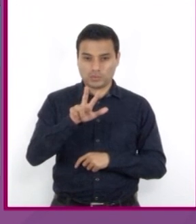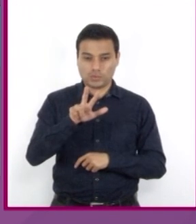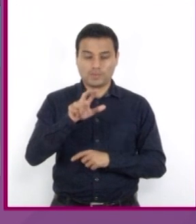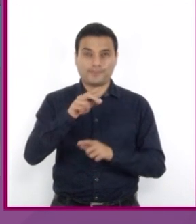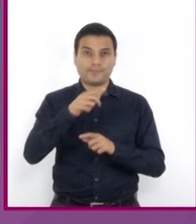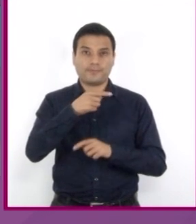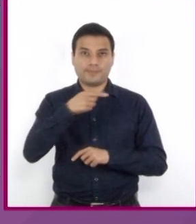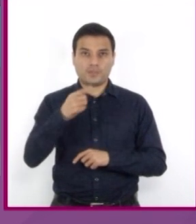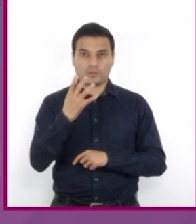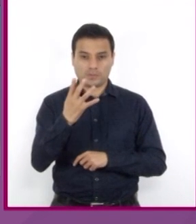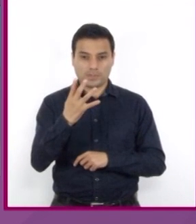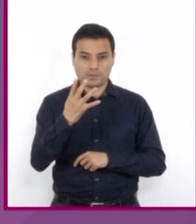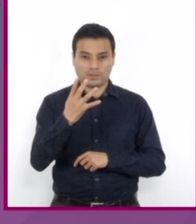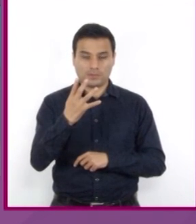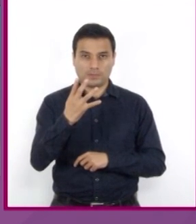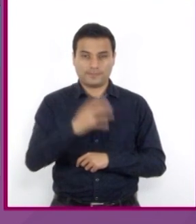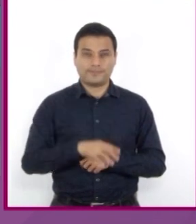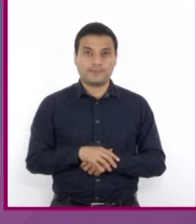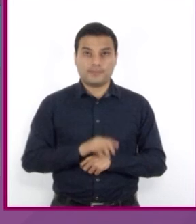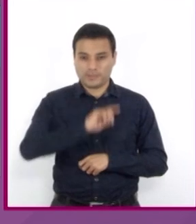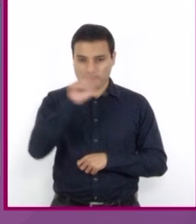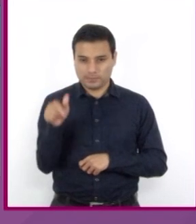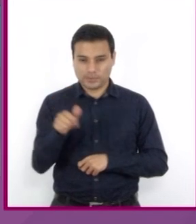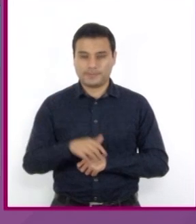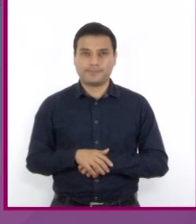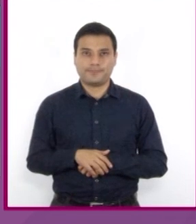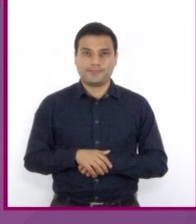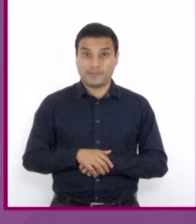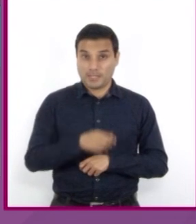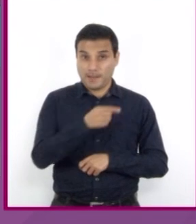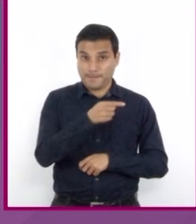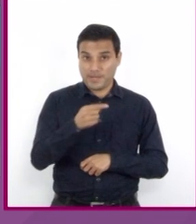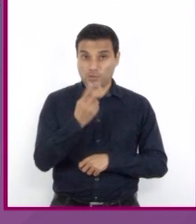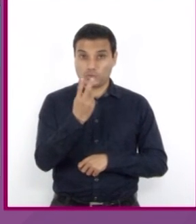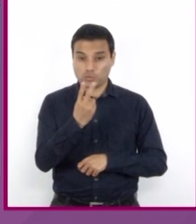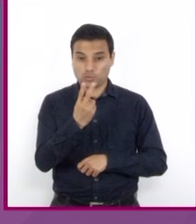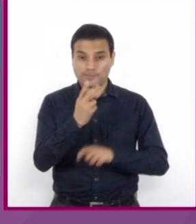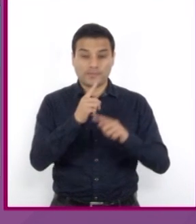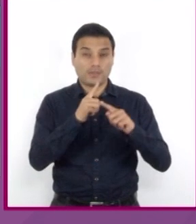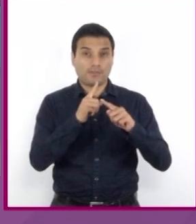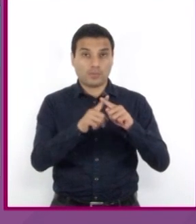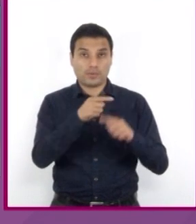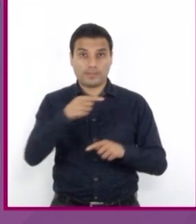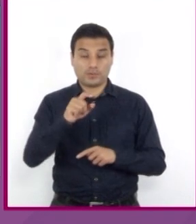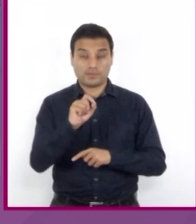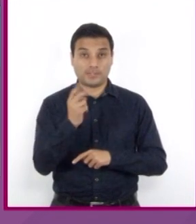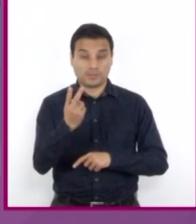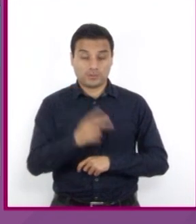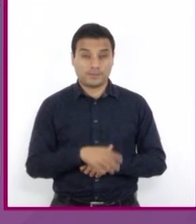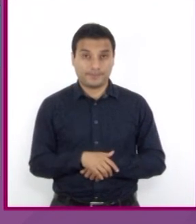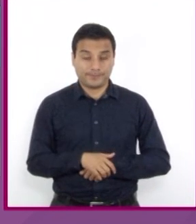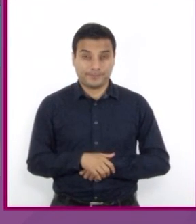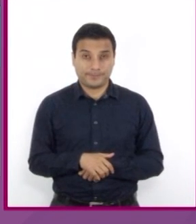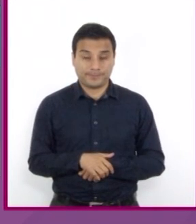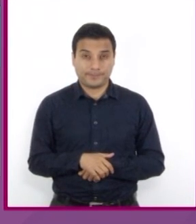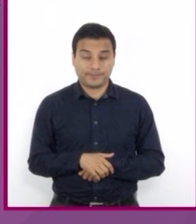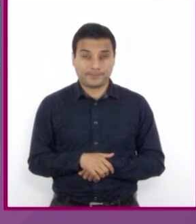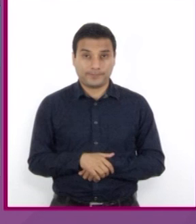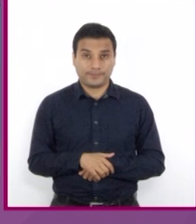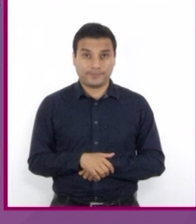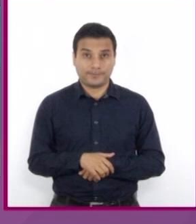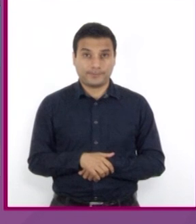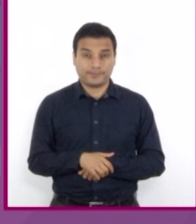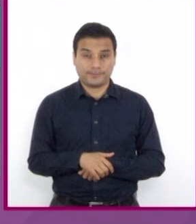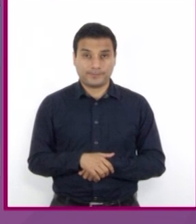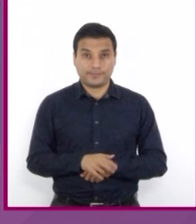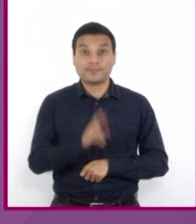multiplica a 18 negativo menos 4. Reducimos términos dentro del paréntesis, quedando 2 negativo